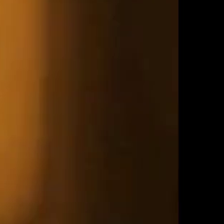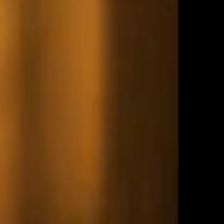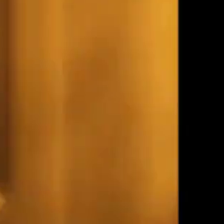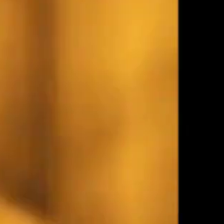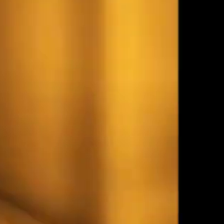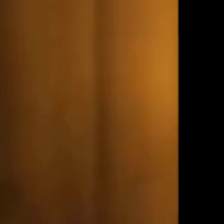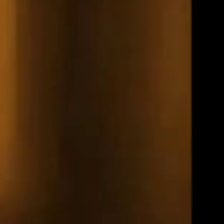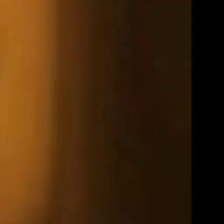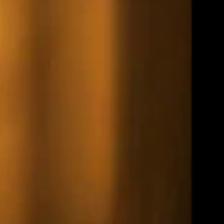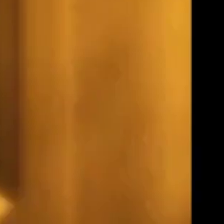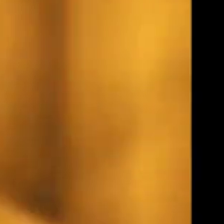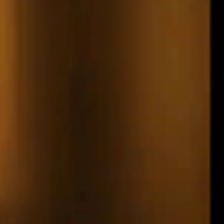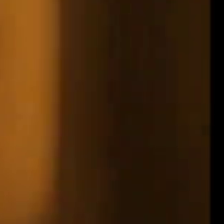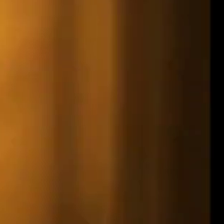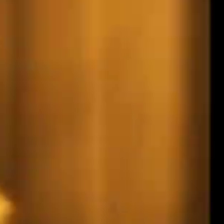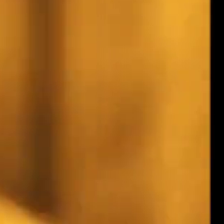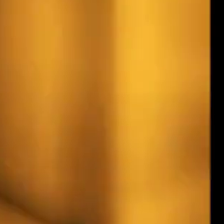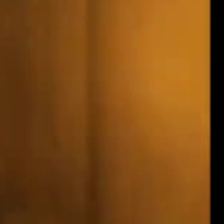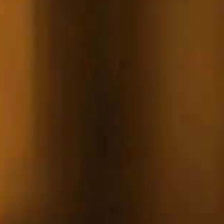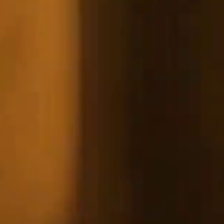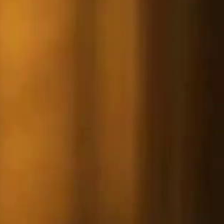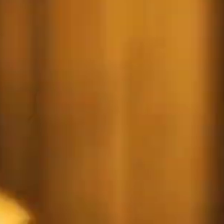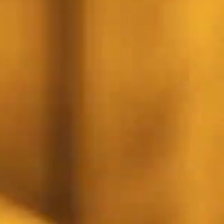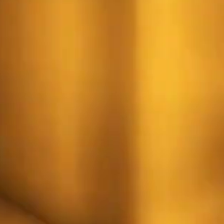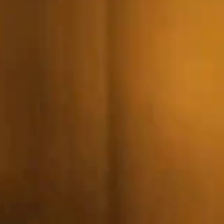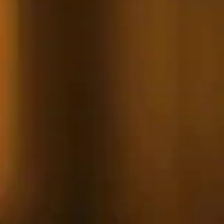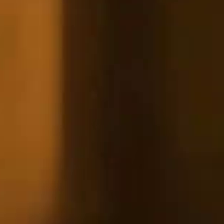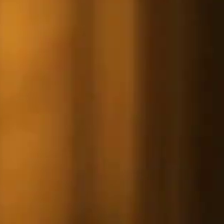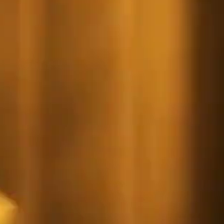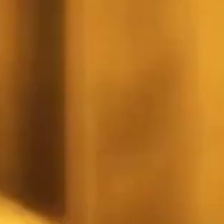compartir los videos y darle click a esa campanita.